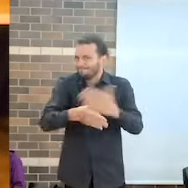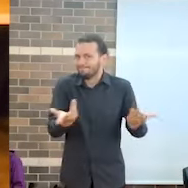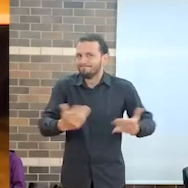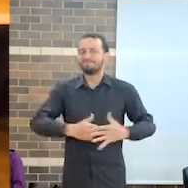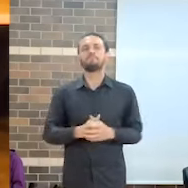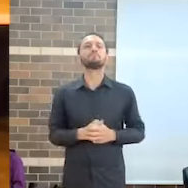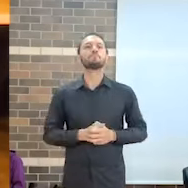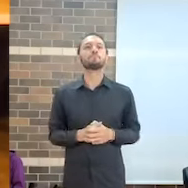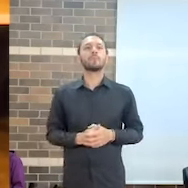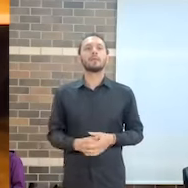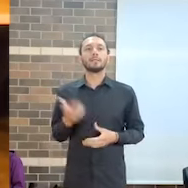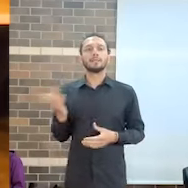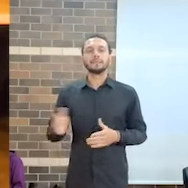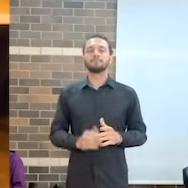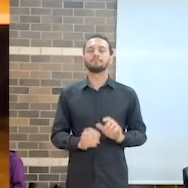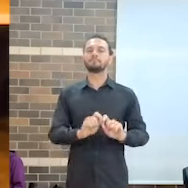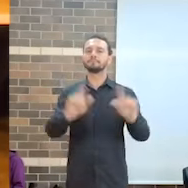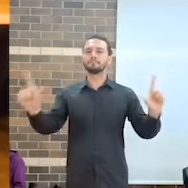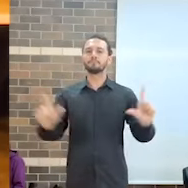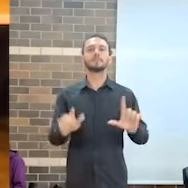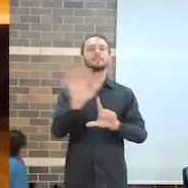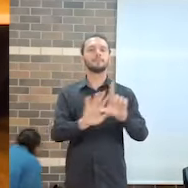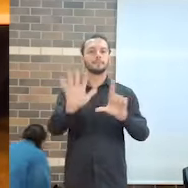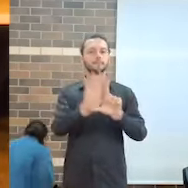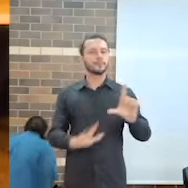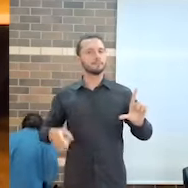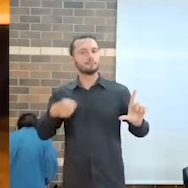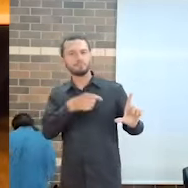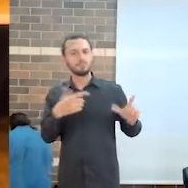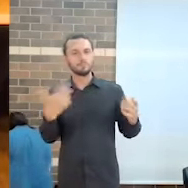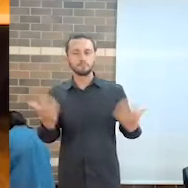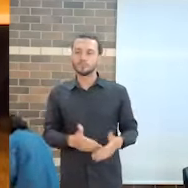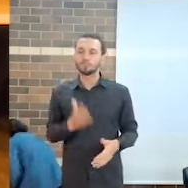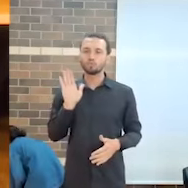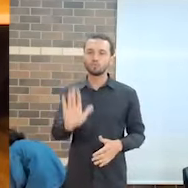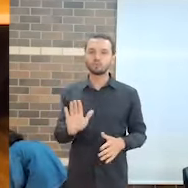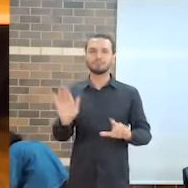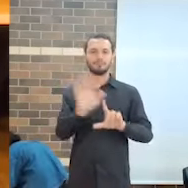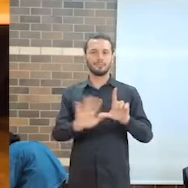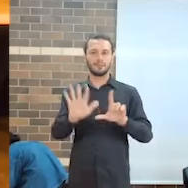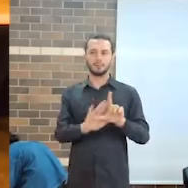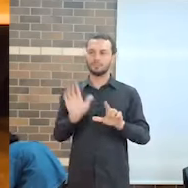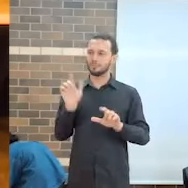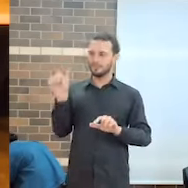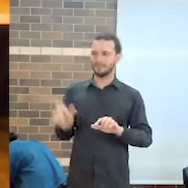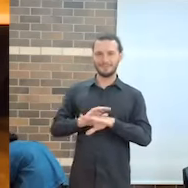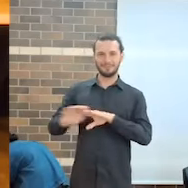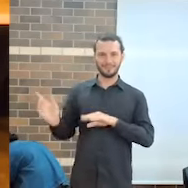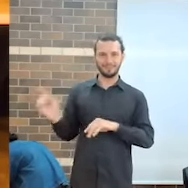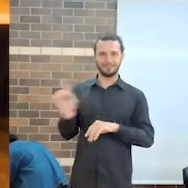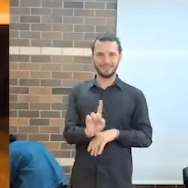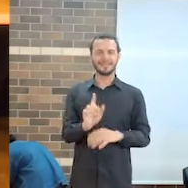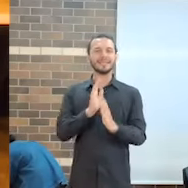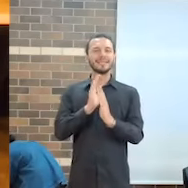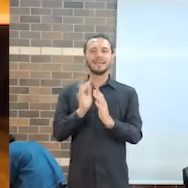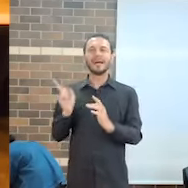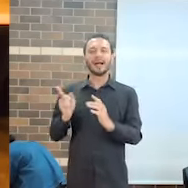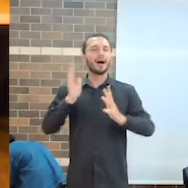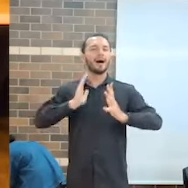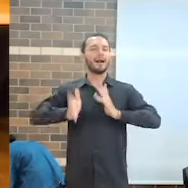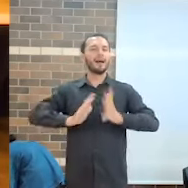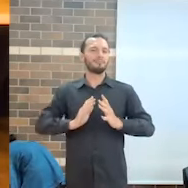Básicamente, uno de los videos tiene que ver con uno de los invitados que nos habla también de este tema de las